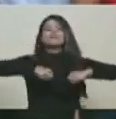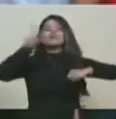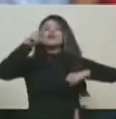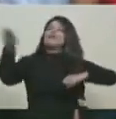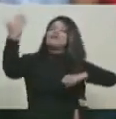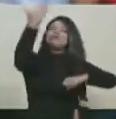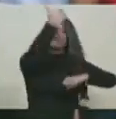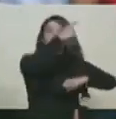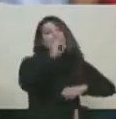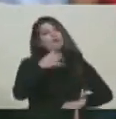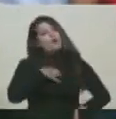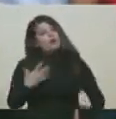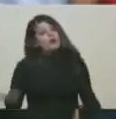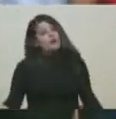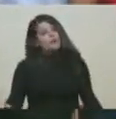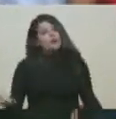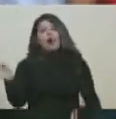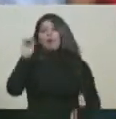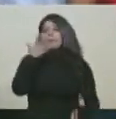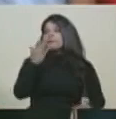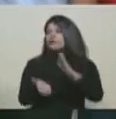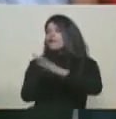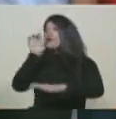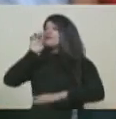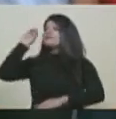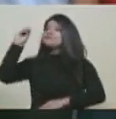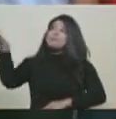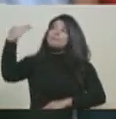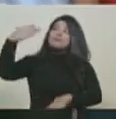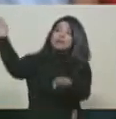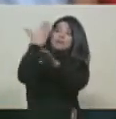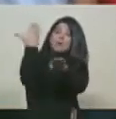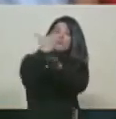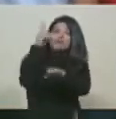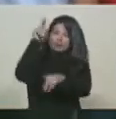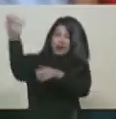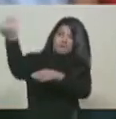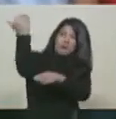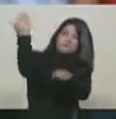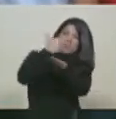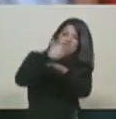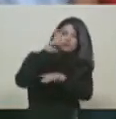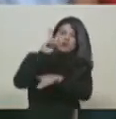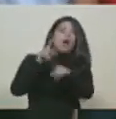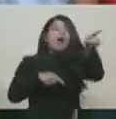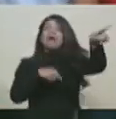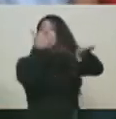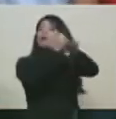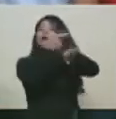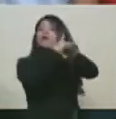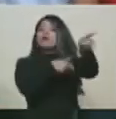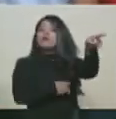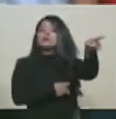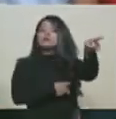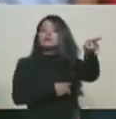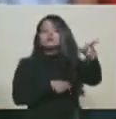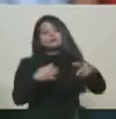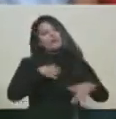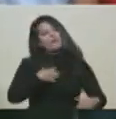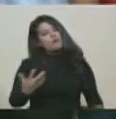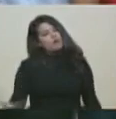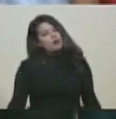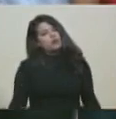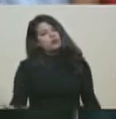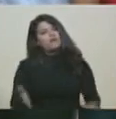Venezuela. Ir por el mundo a pedir sanciones contra Venezuela y después echarle la culpa al gobierno. Esos